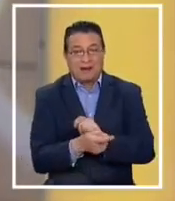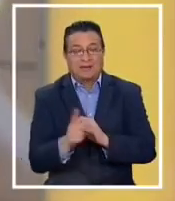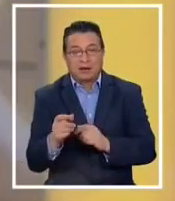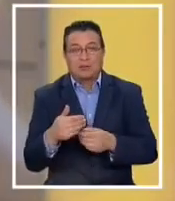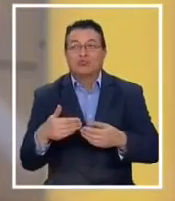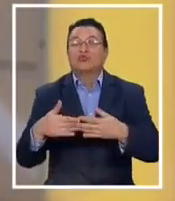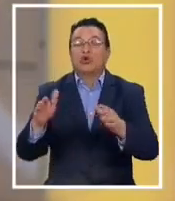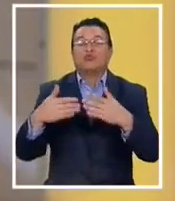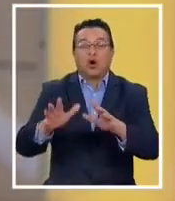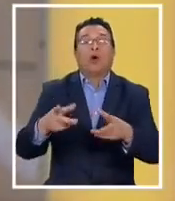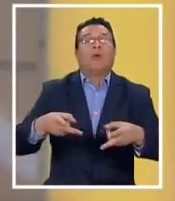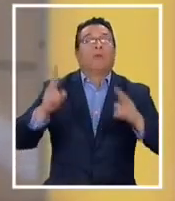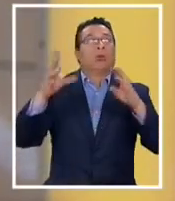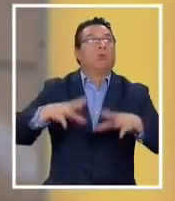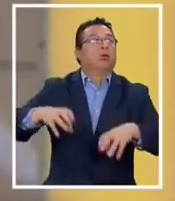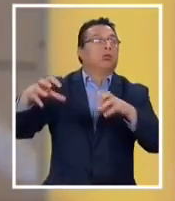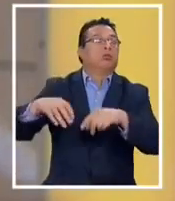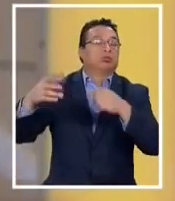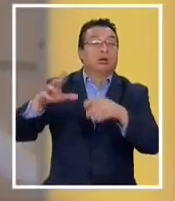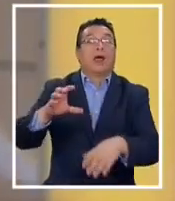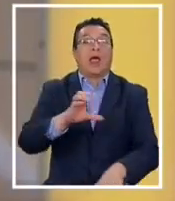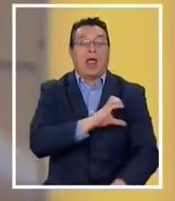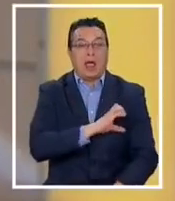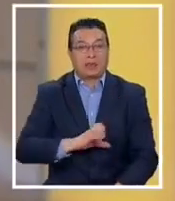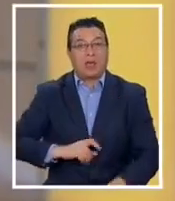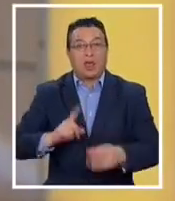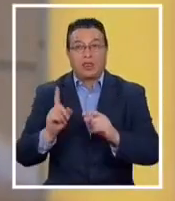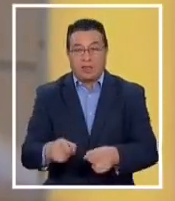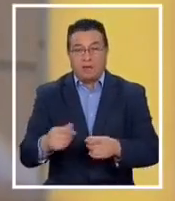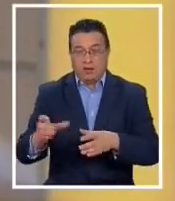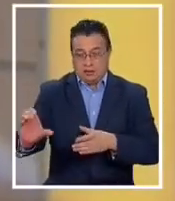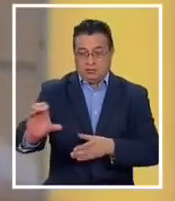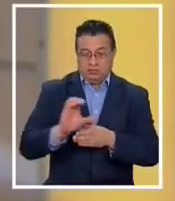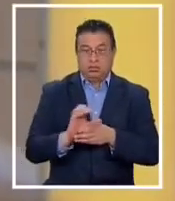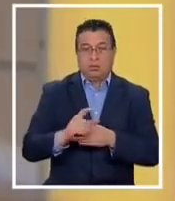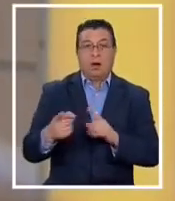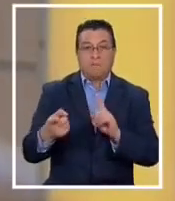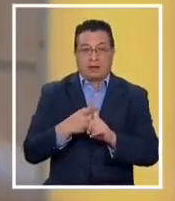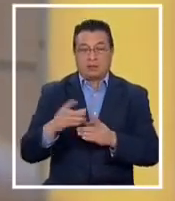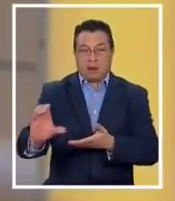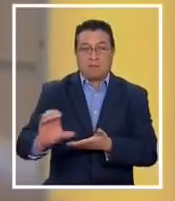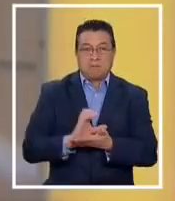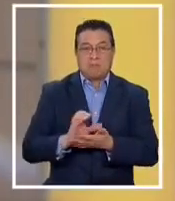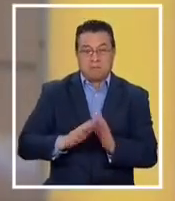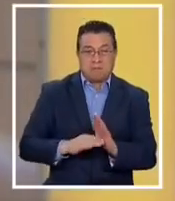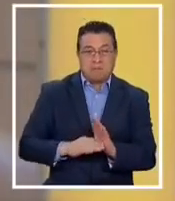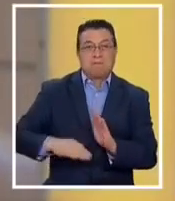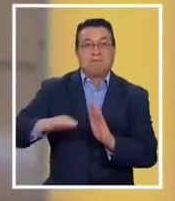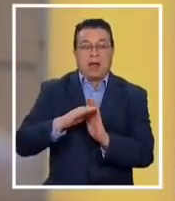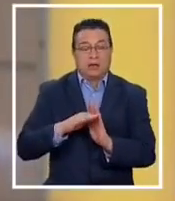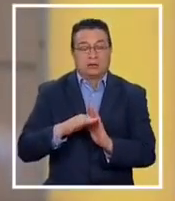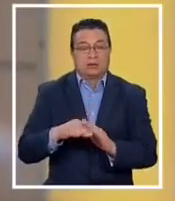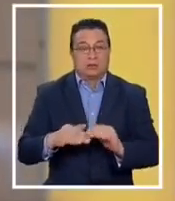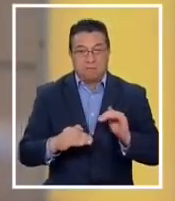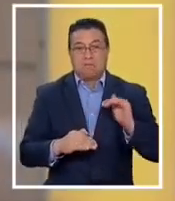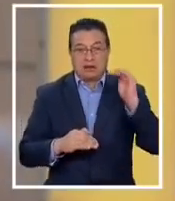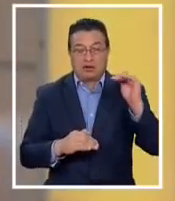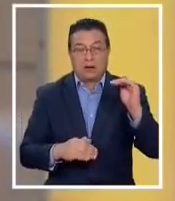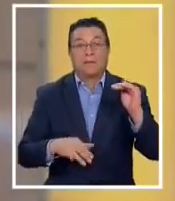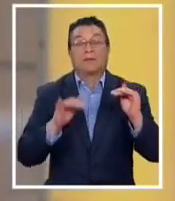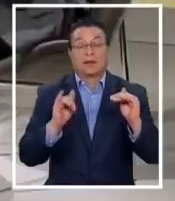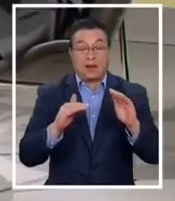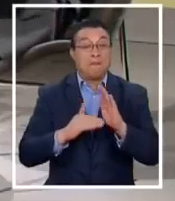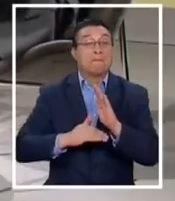las concesiones de explotación y hacer que el estado tenga una participación primero directa y principal no es